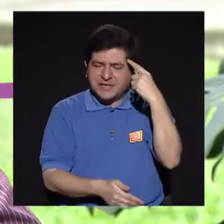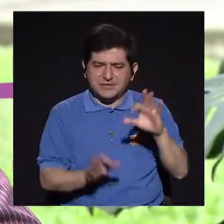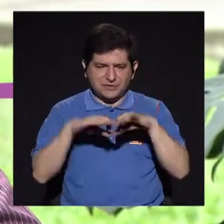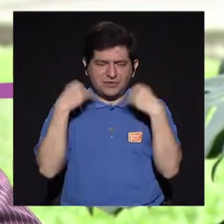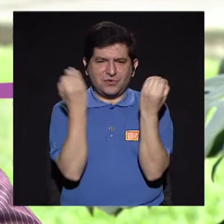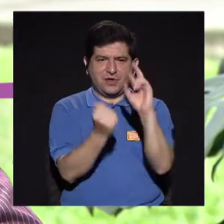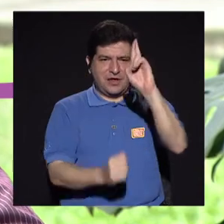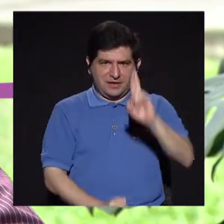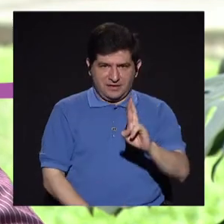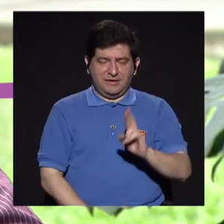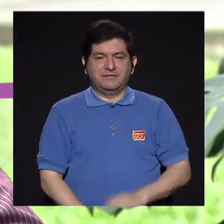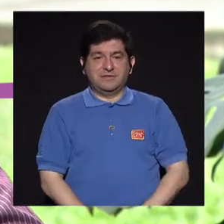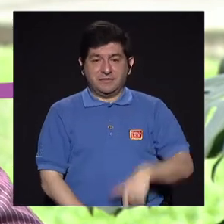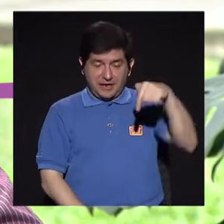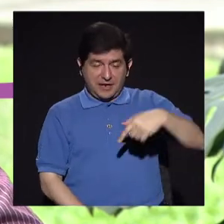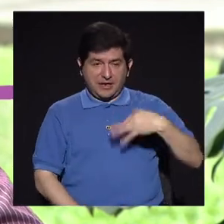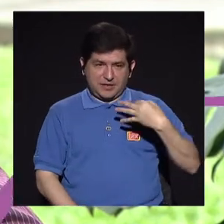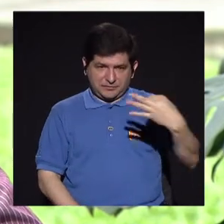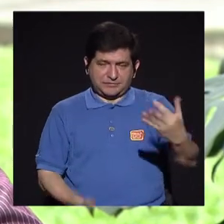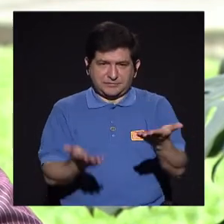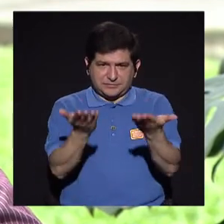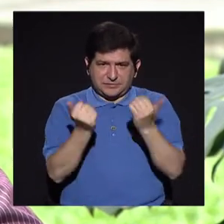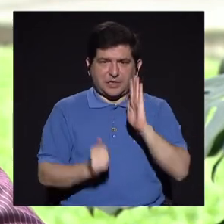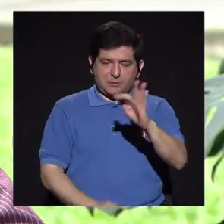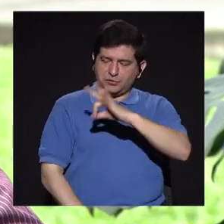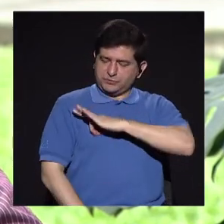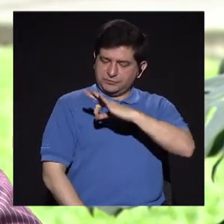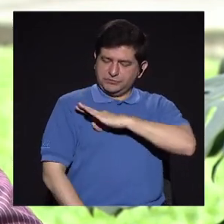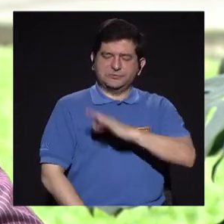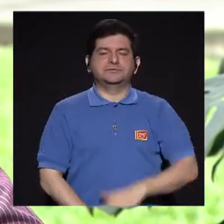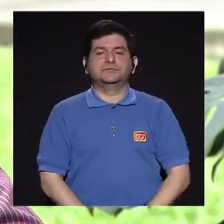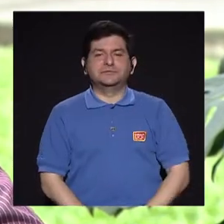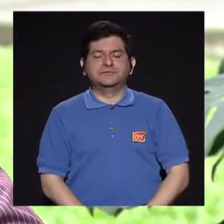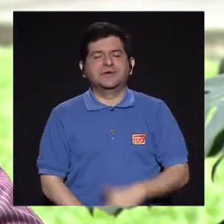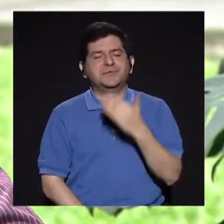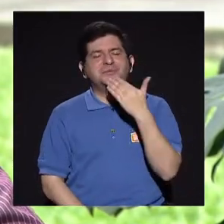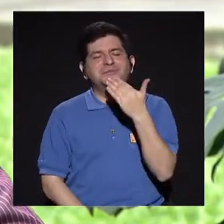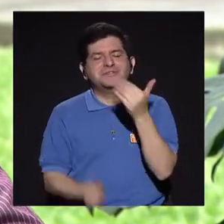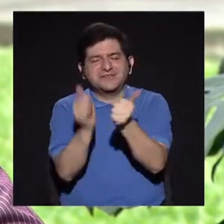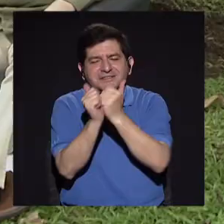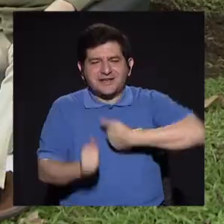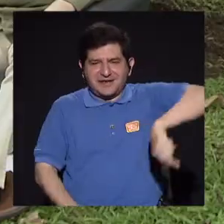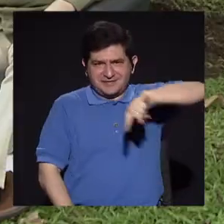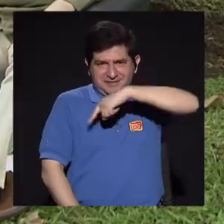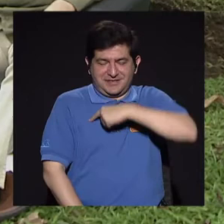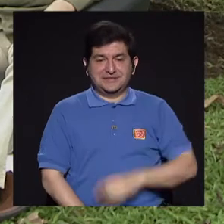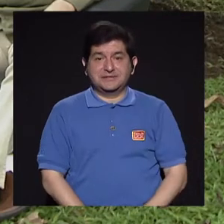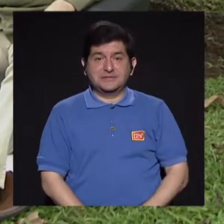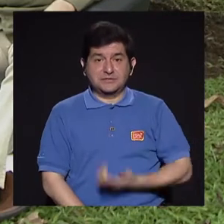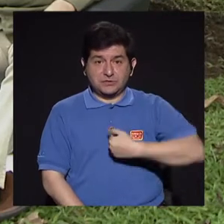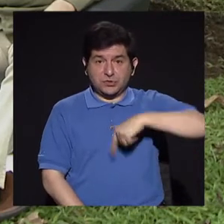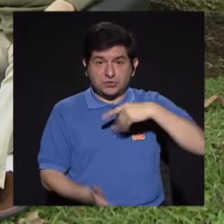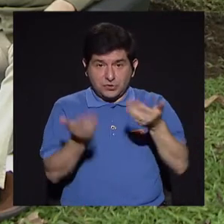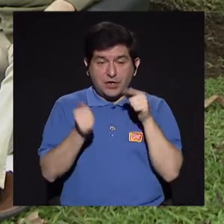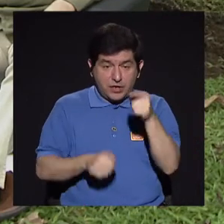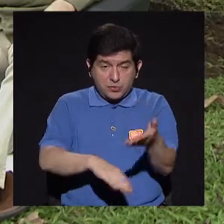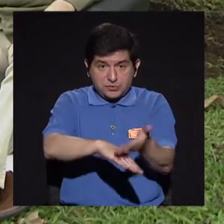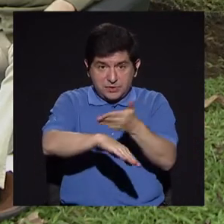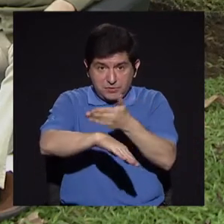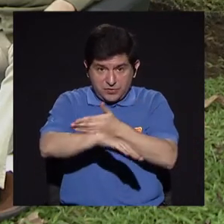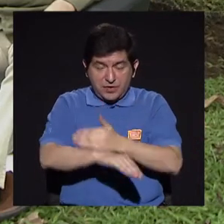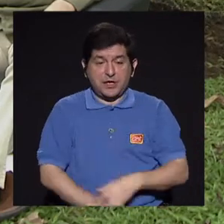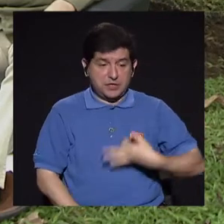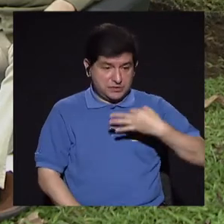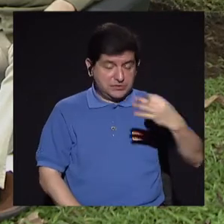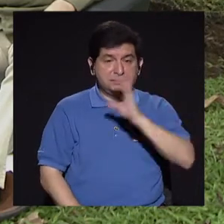familia costarricense en el cual día a día queremos buscar su bienestar. Así es, gracias por estar con nosotros y por supuesto queremos que usted mejore cada día